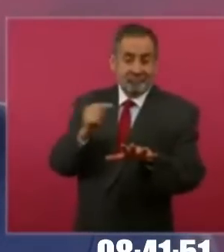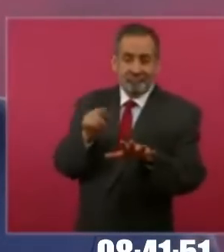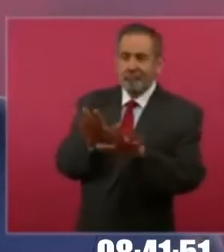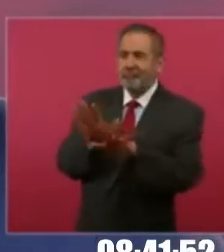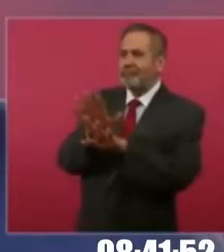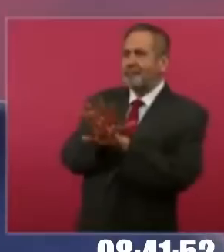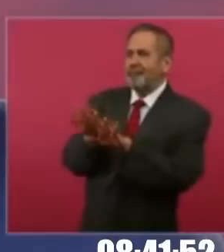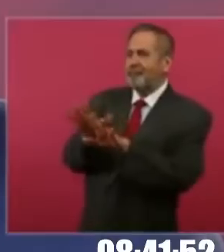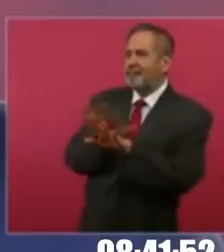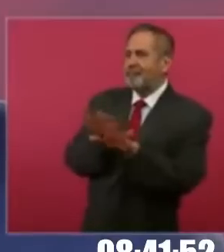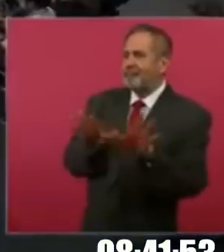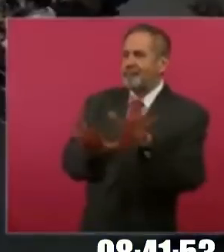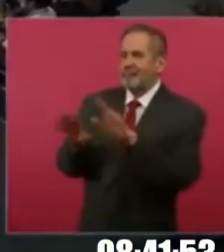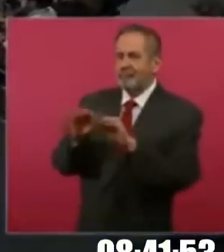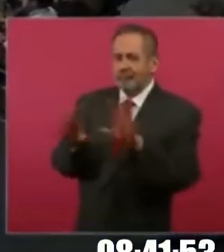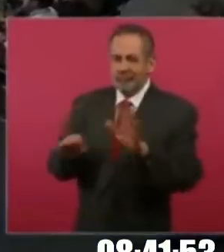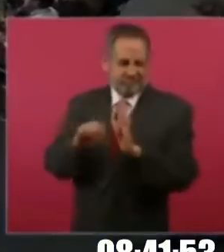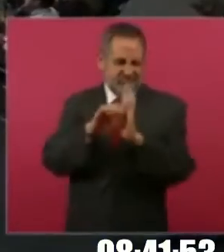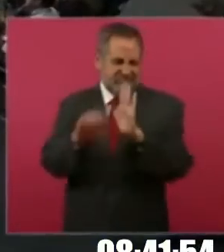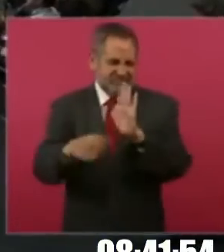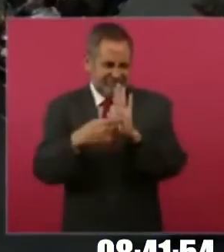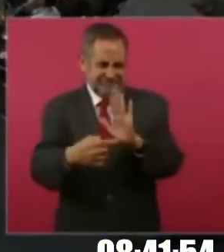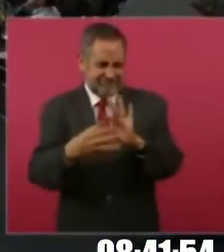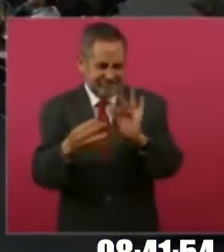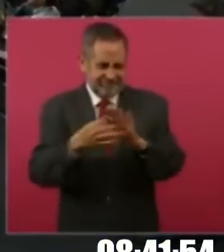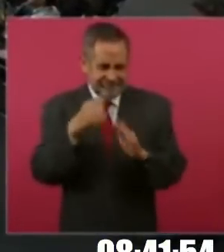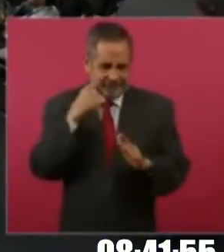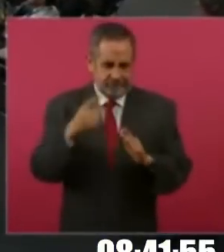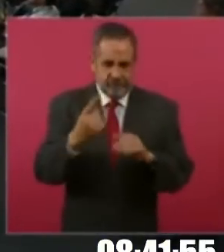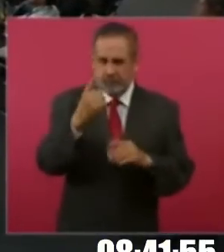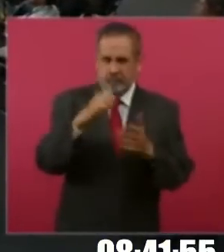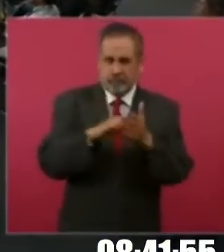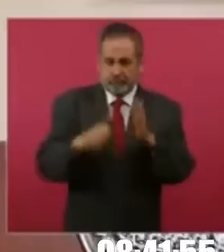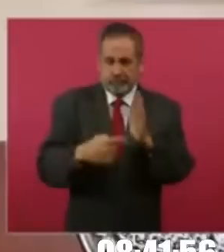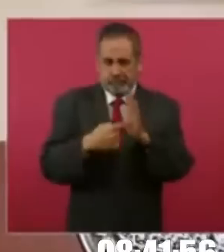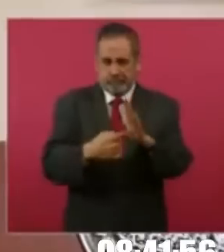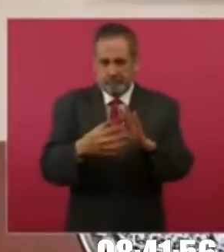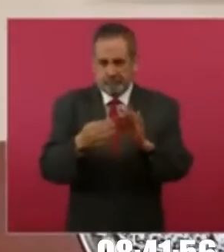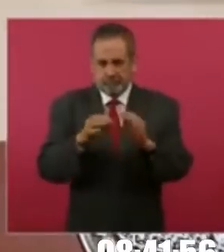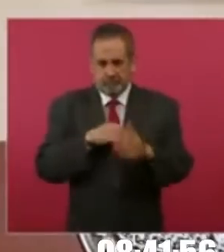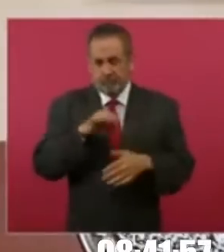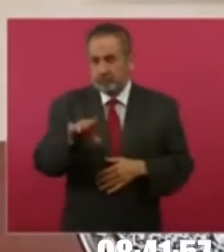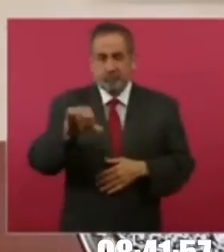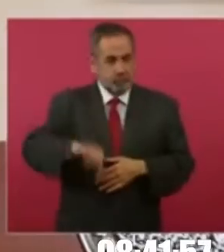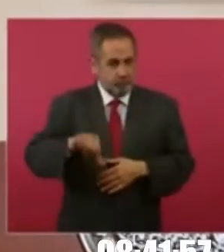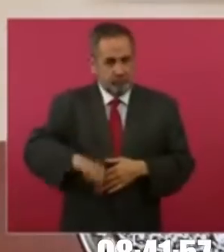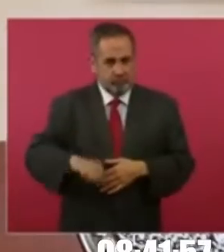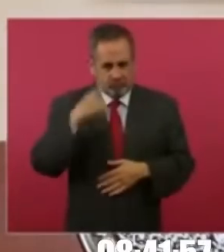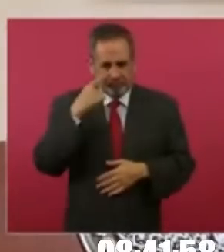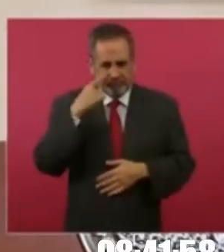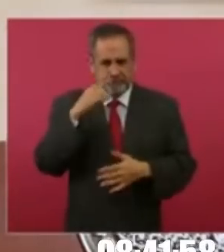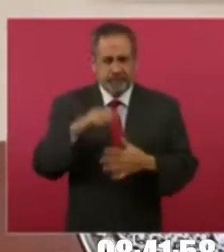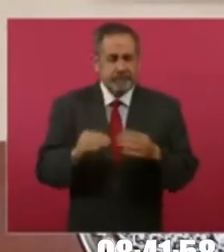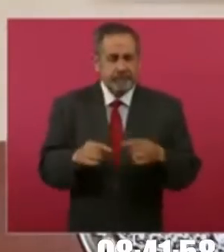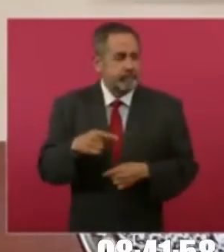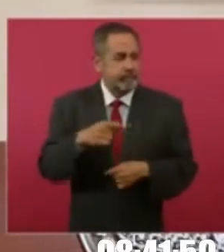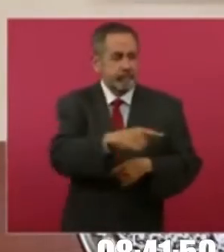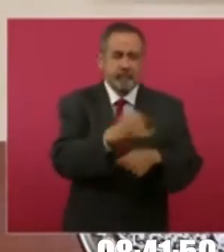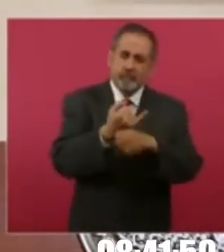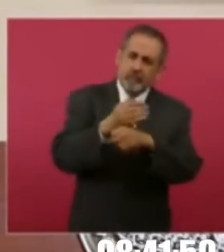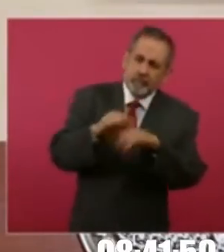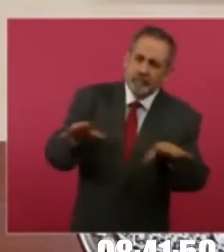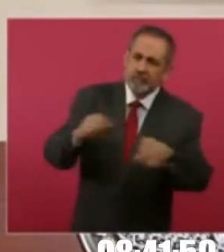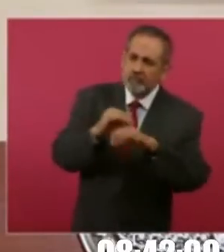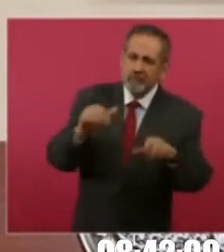les doy un ejemplo uno de hoy de que no son medios